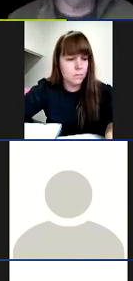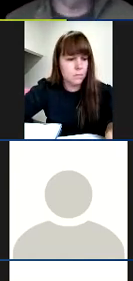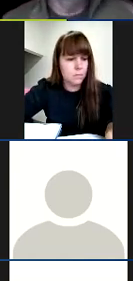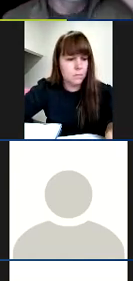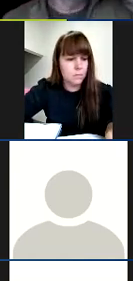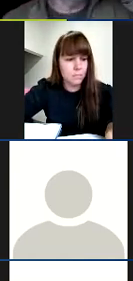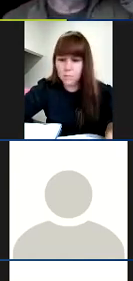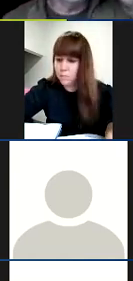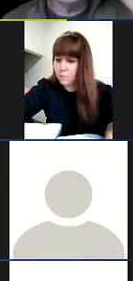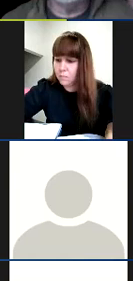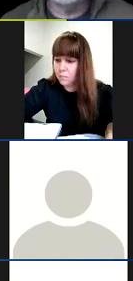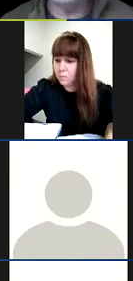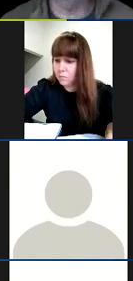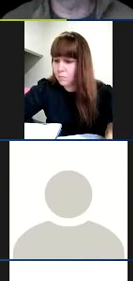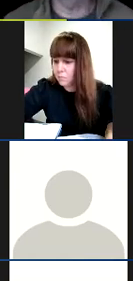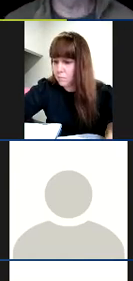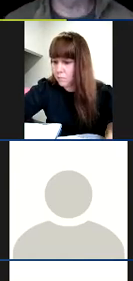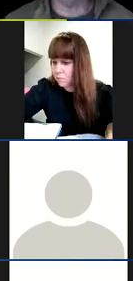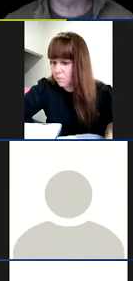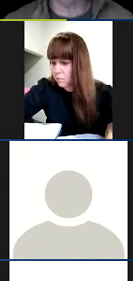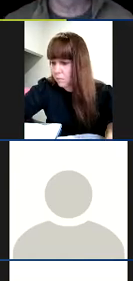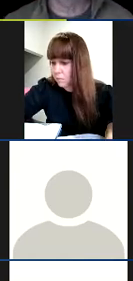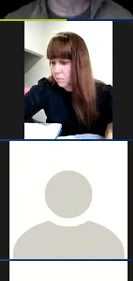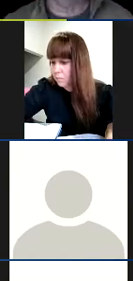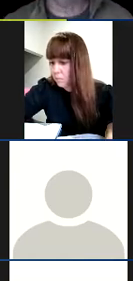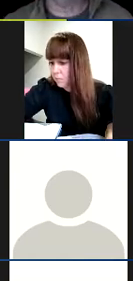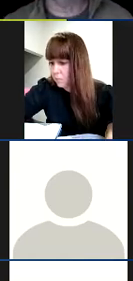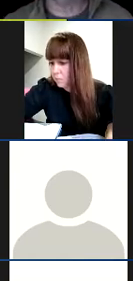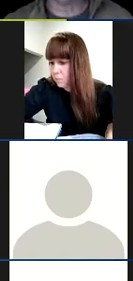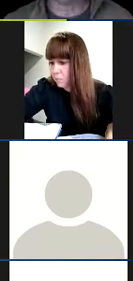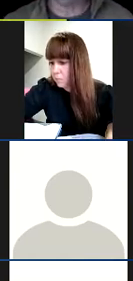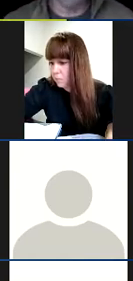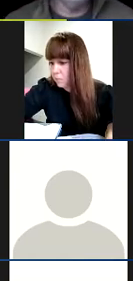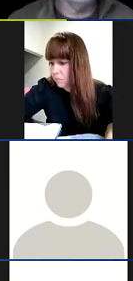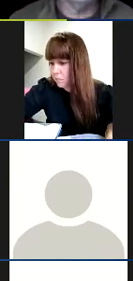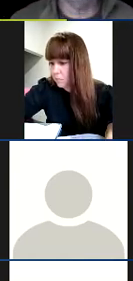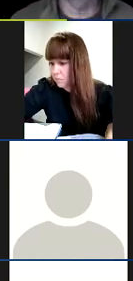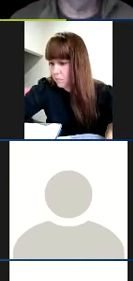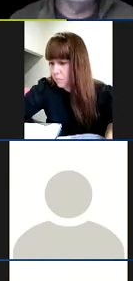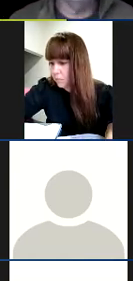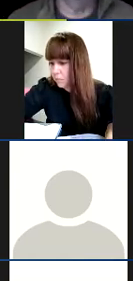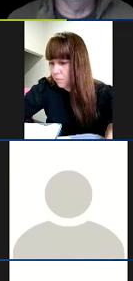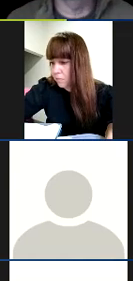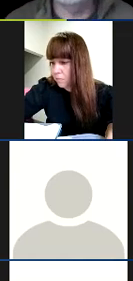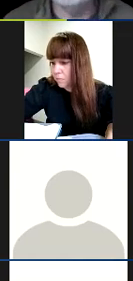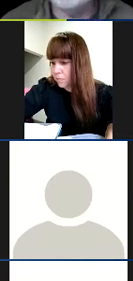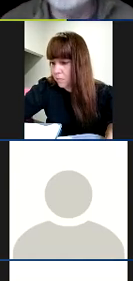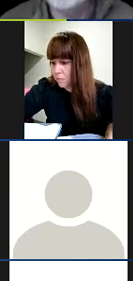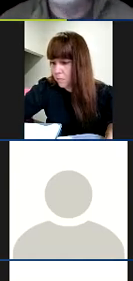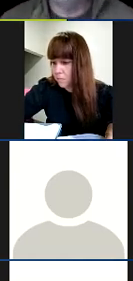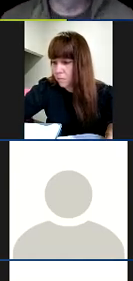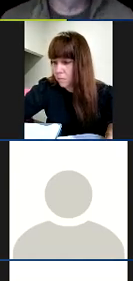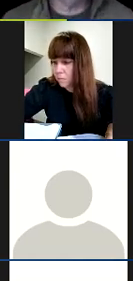administradores? ¿Quiénes? ¿Cada cuánto se van a reunir los administradores? ¿No? Mínimo una vez cada 3 meses, pero podemos hacerlo con